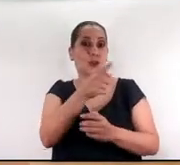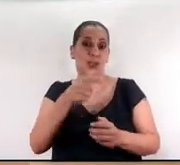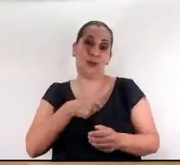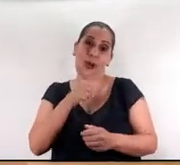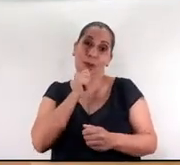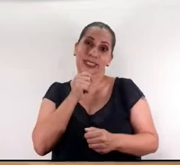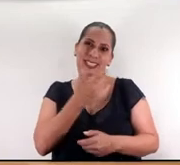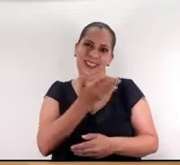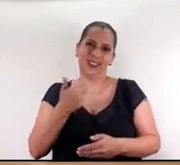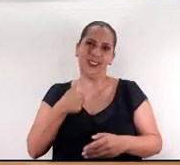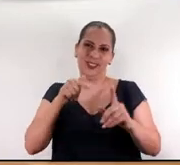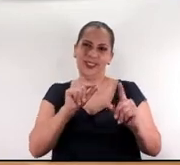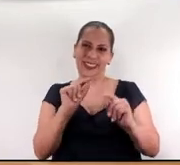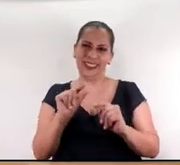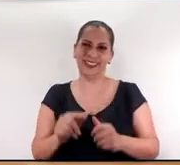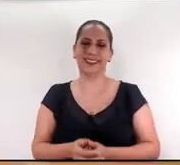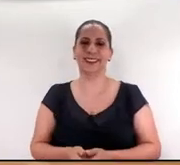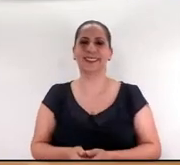ratito.